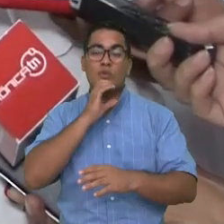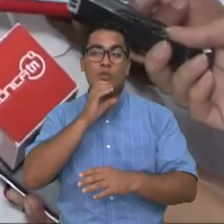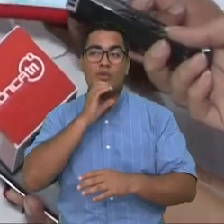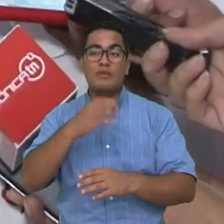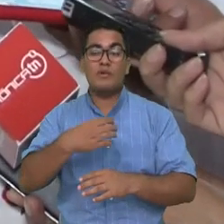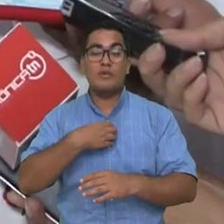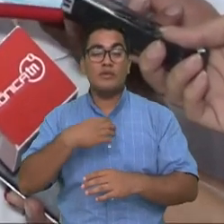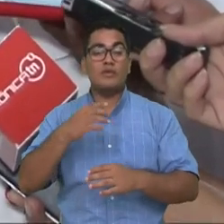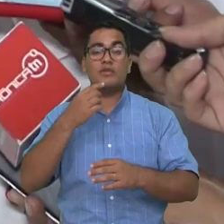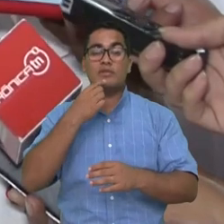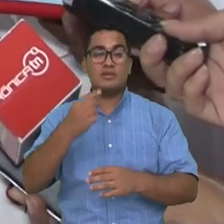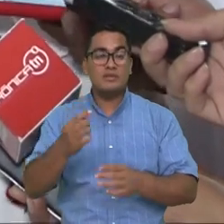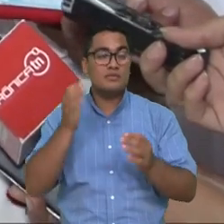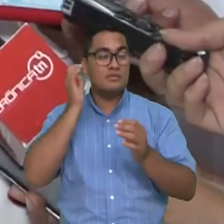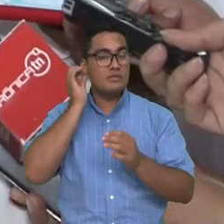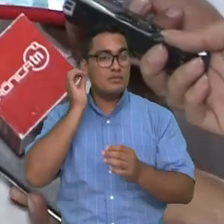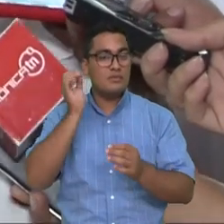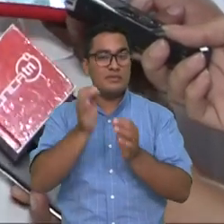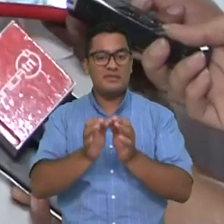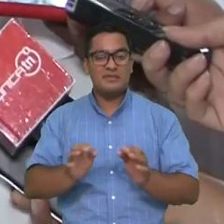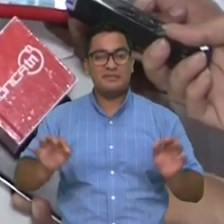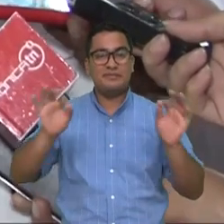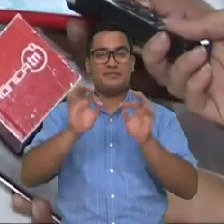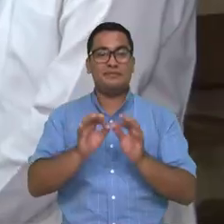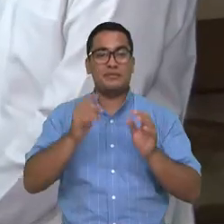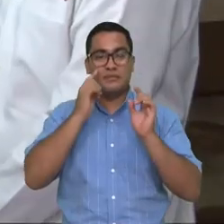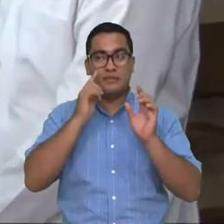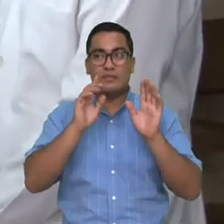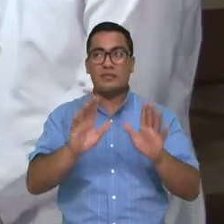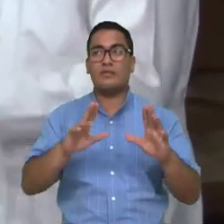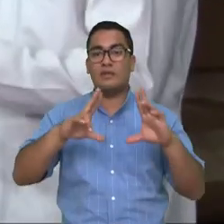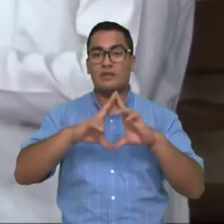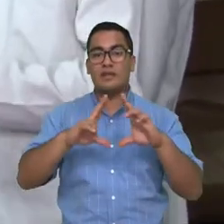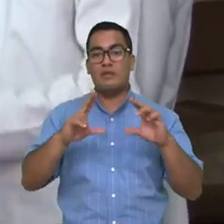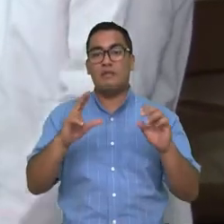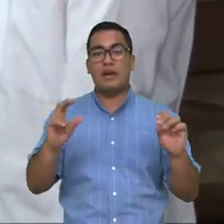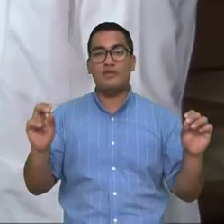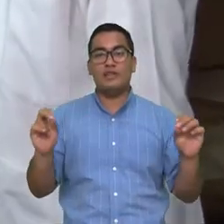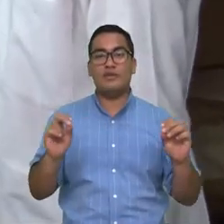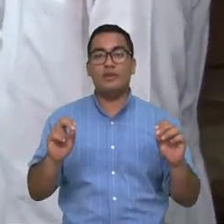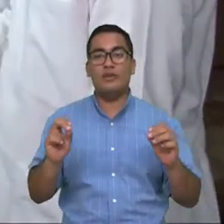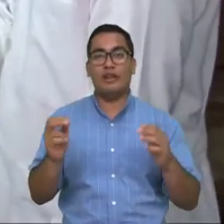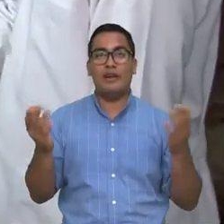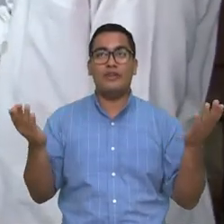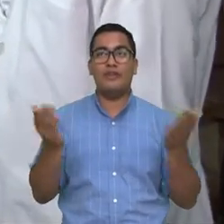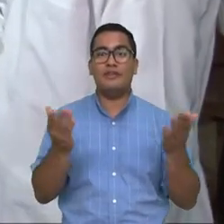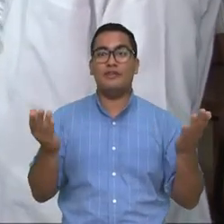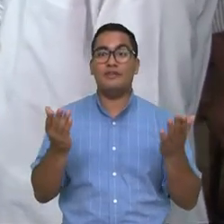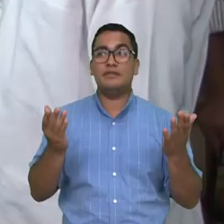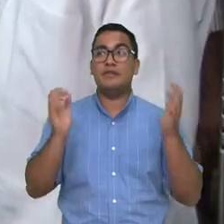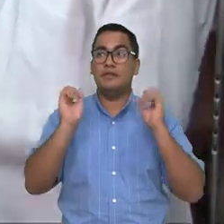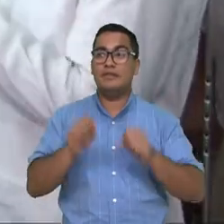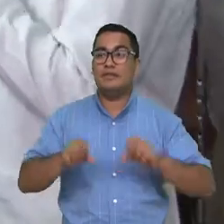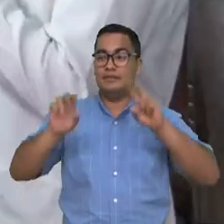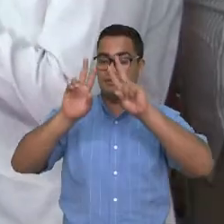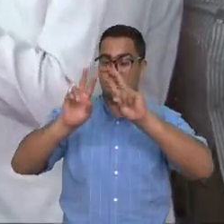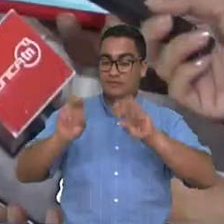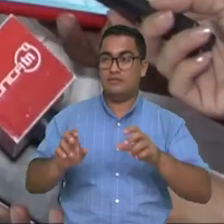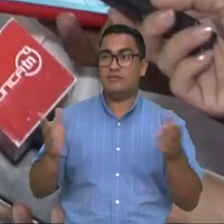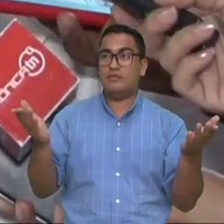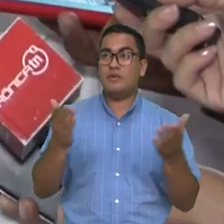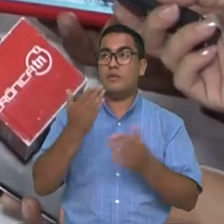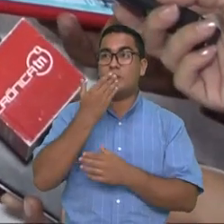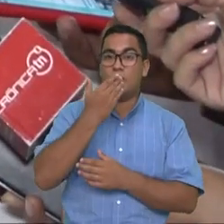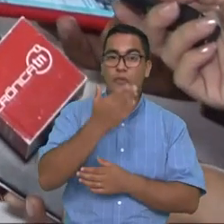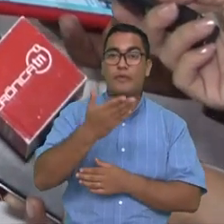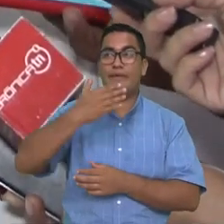y oyendo por supuesto ya los protocolos establecidos acá en Nicaragua, hemos podido evaluar los pros, los contras de